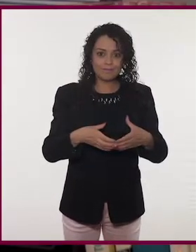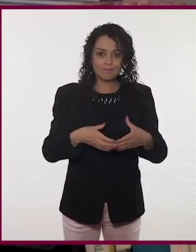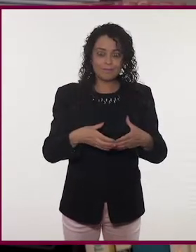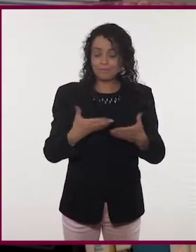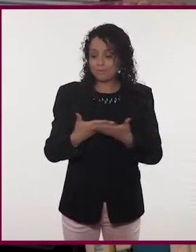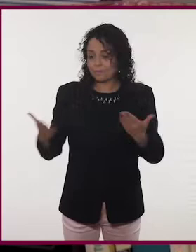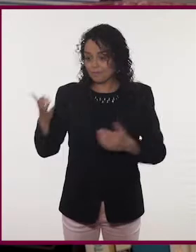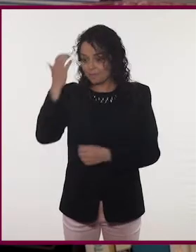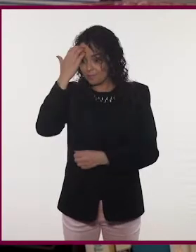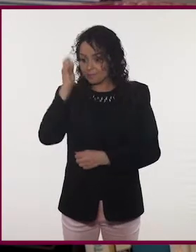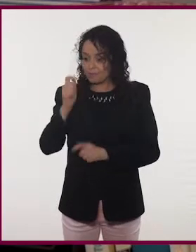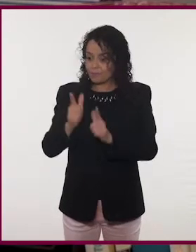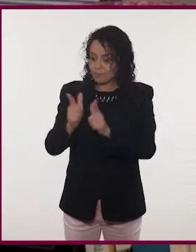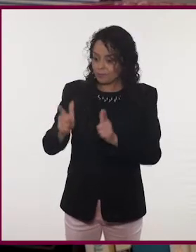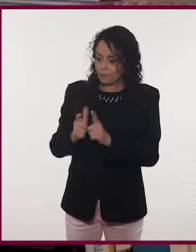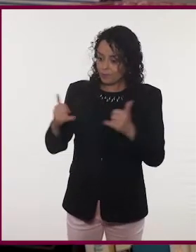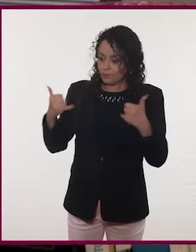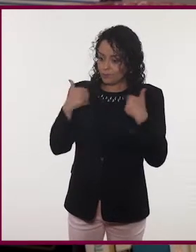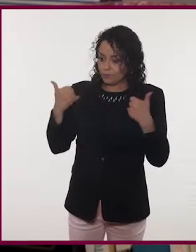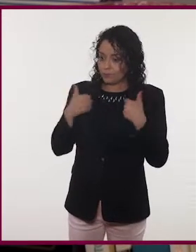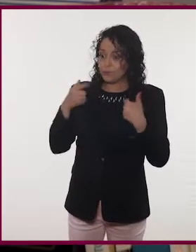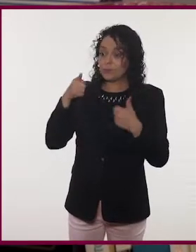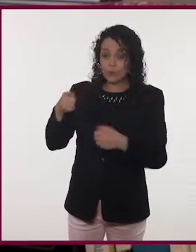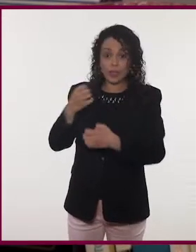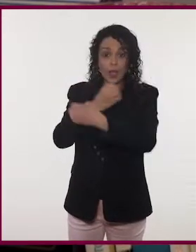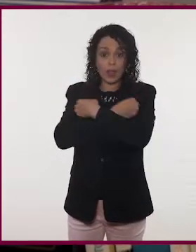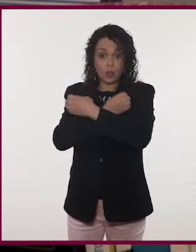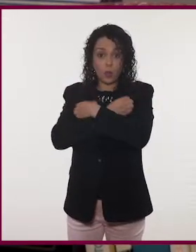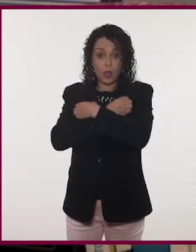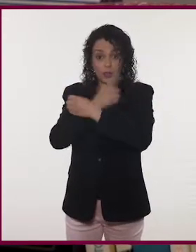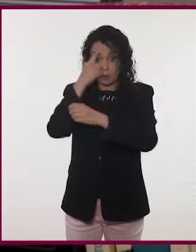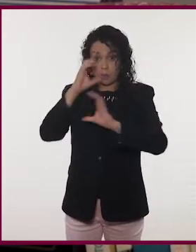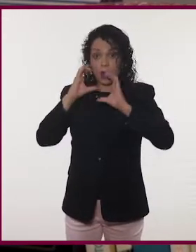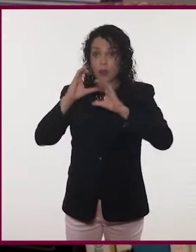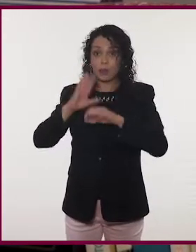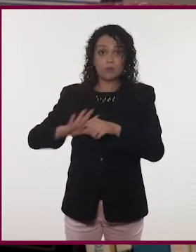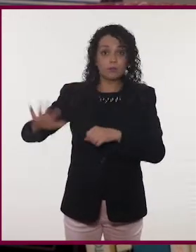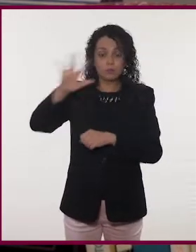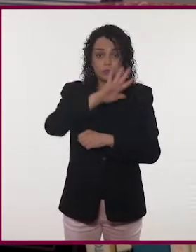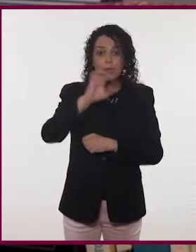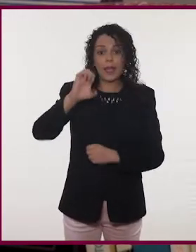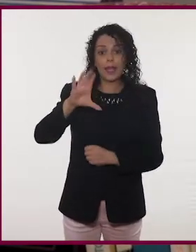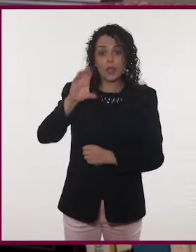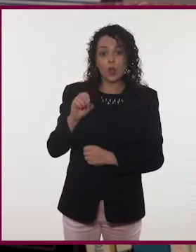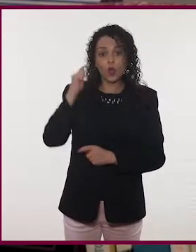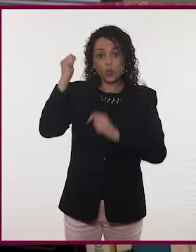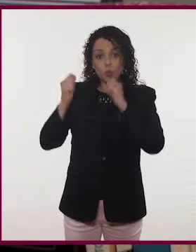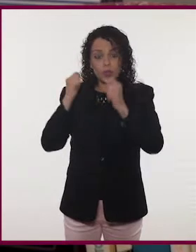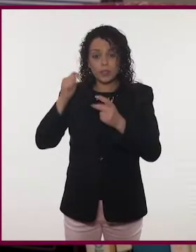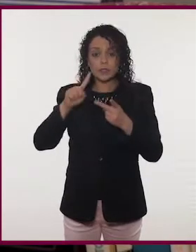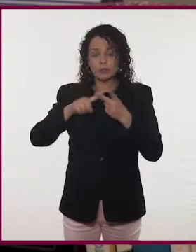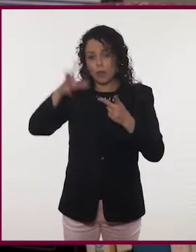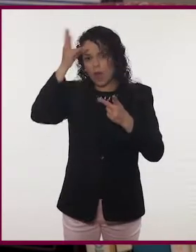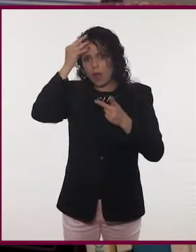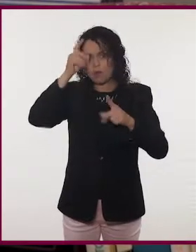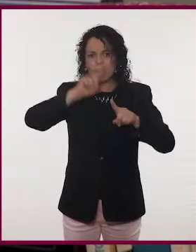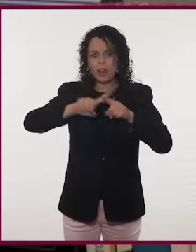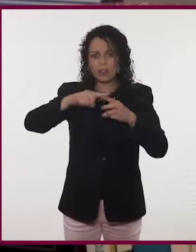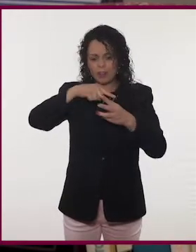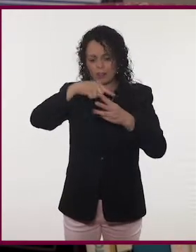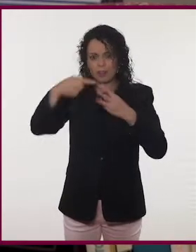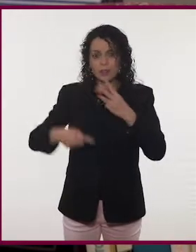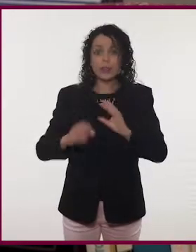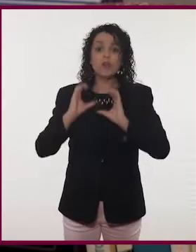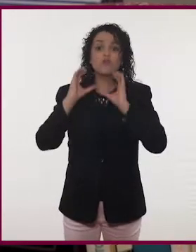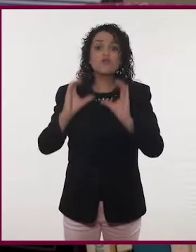Vamos a conocer a un grupo de jóvenes que combinan educación ambiental, ecoturismo y aprendizaje vivencial para conservar